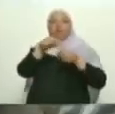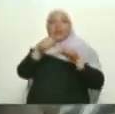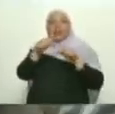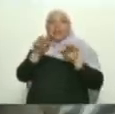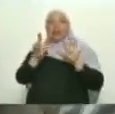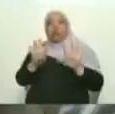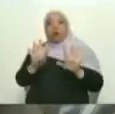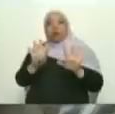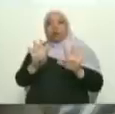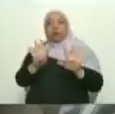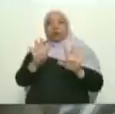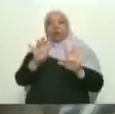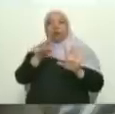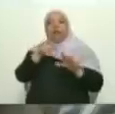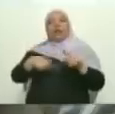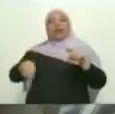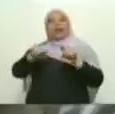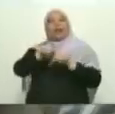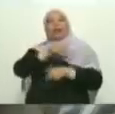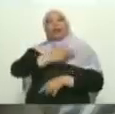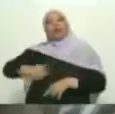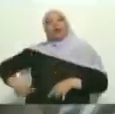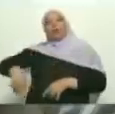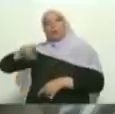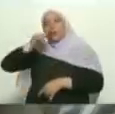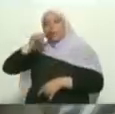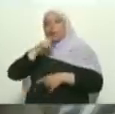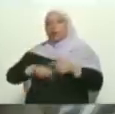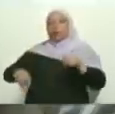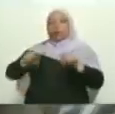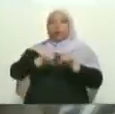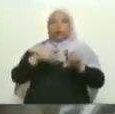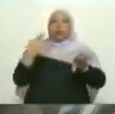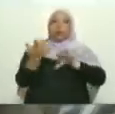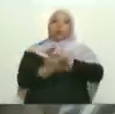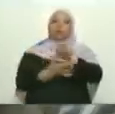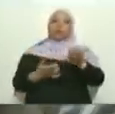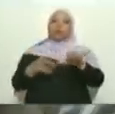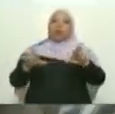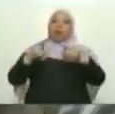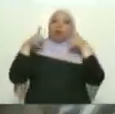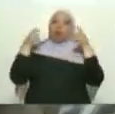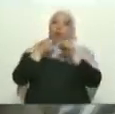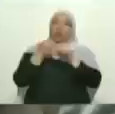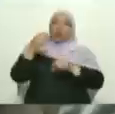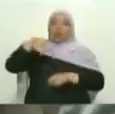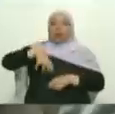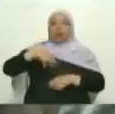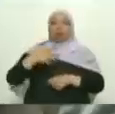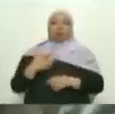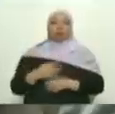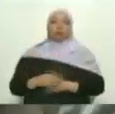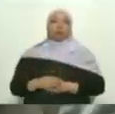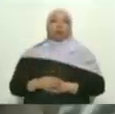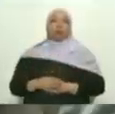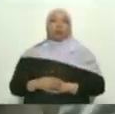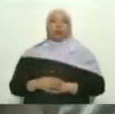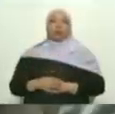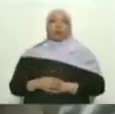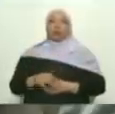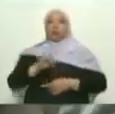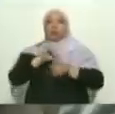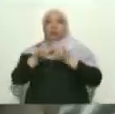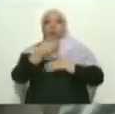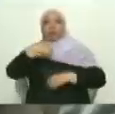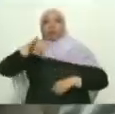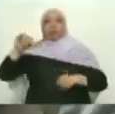un sujeto que sacó unos poquísimos escasos votos en un circuito en La Guaira, en el estado Vargas, de pronto